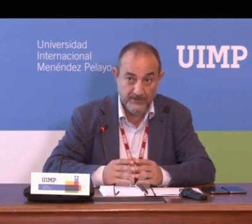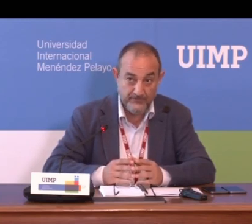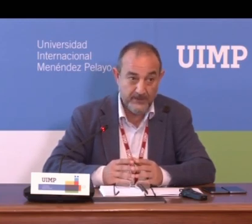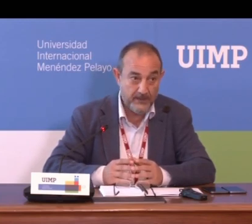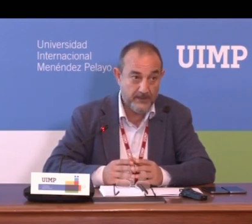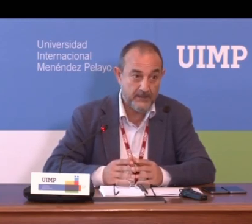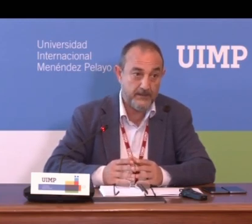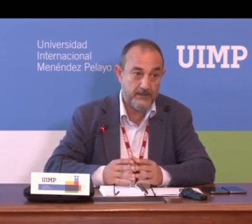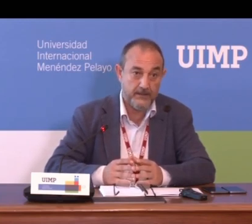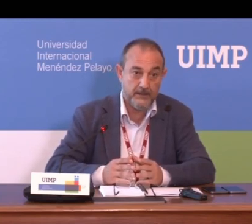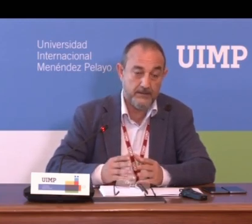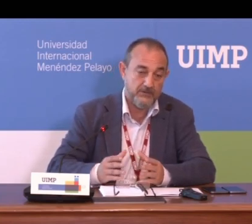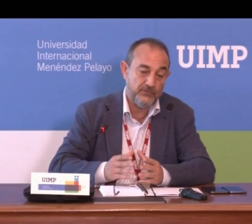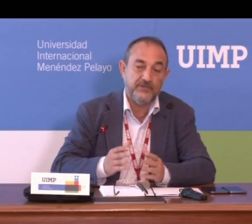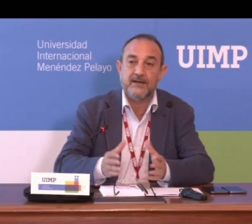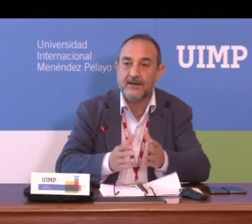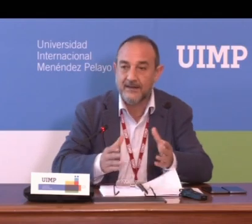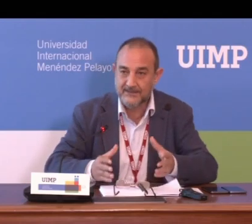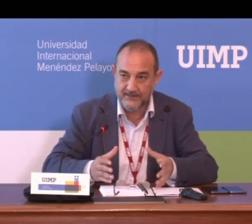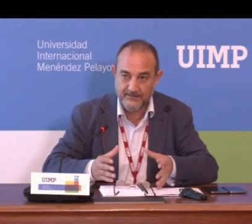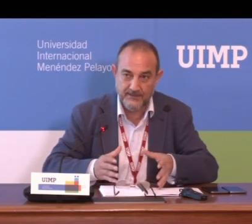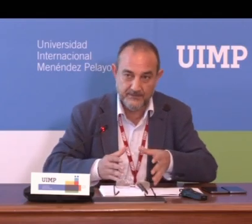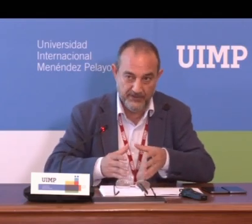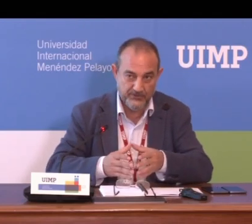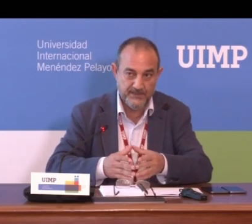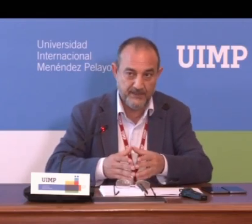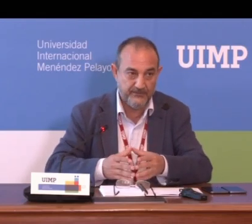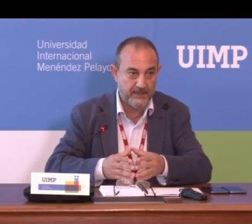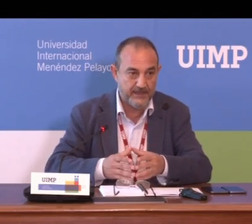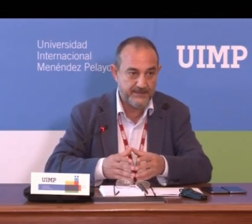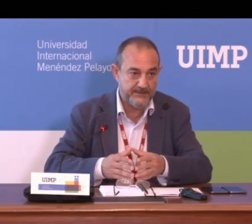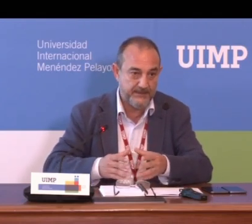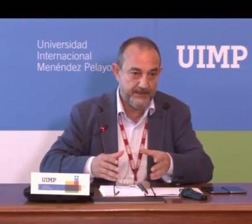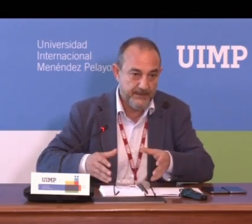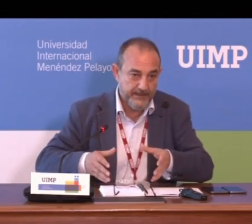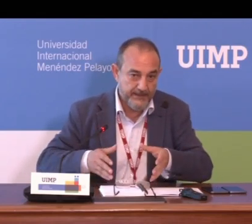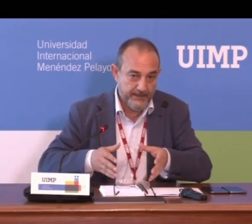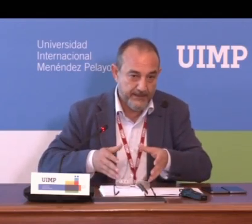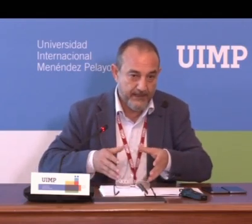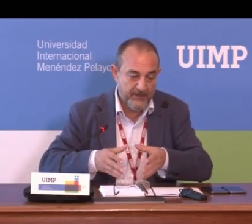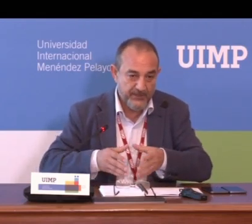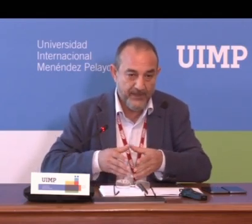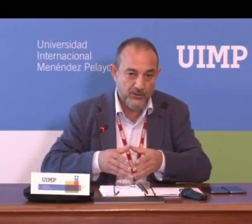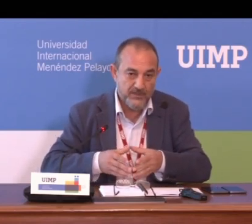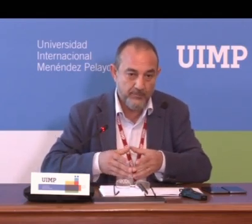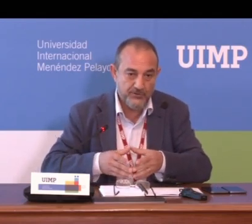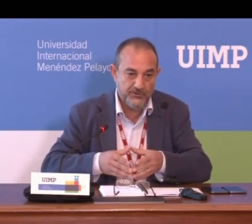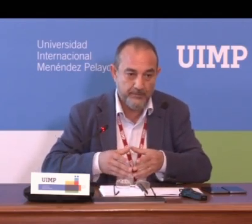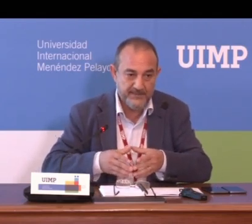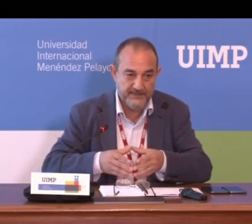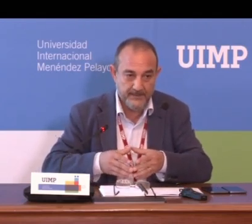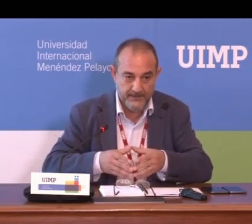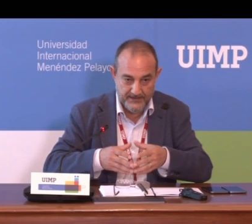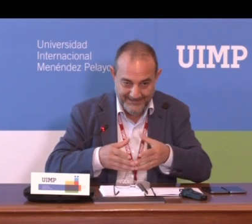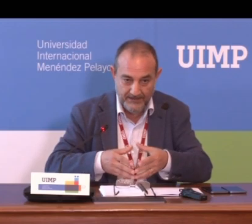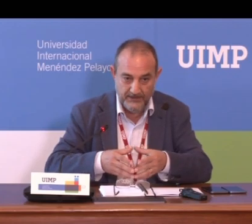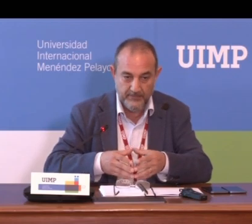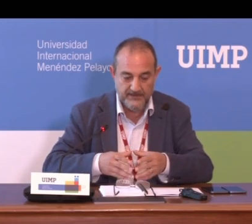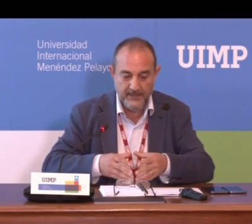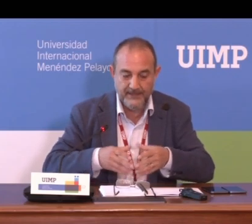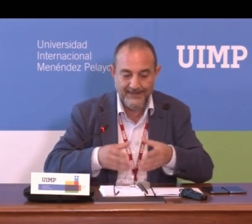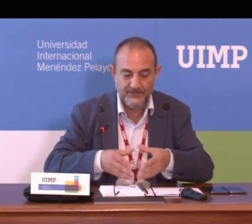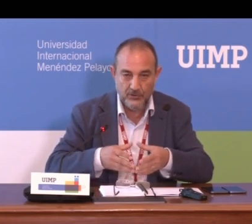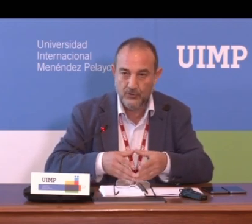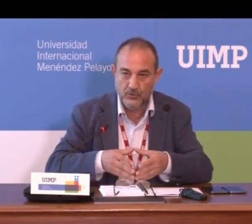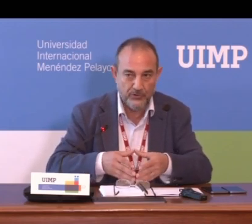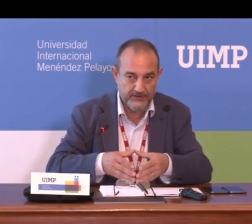Desinstitucionalización significa no cerrar las residencias, pero sí significa que la mayoría de los apoyos